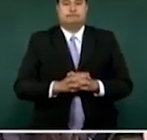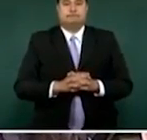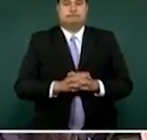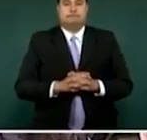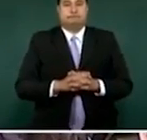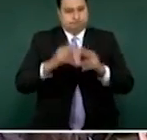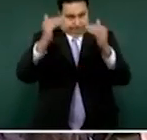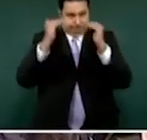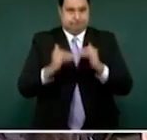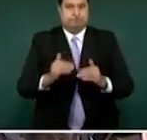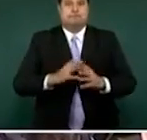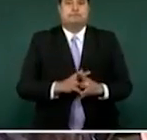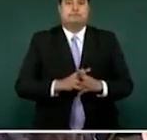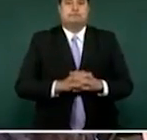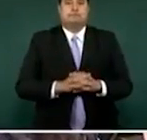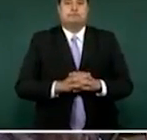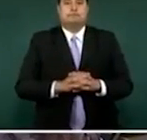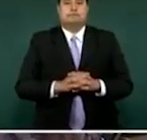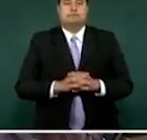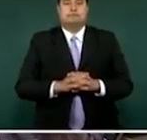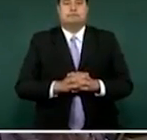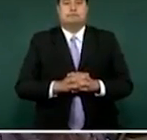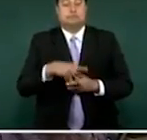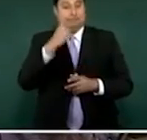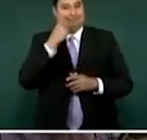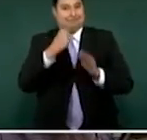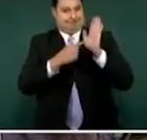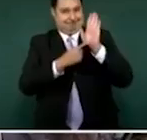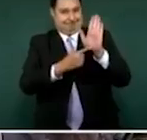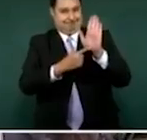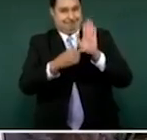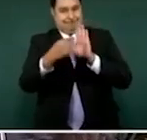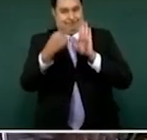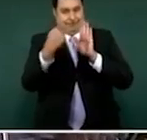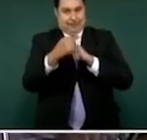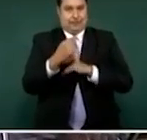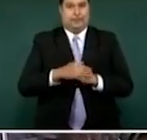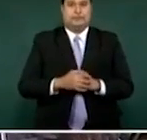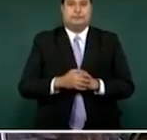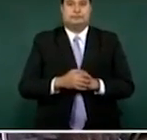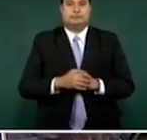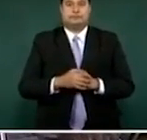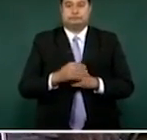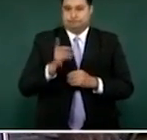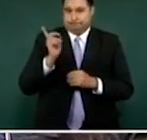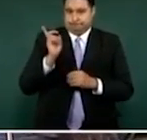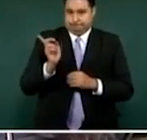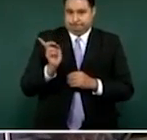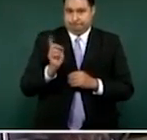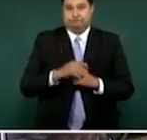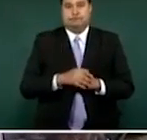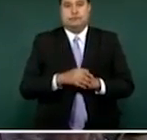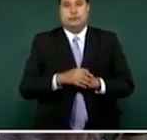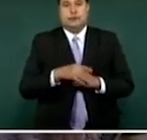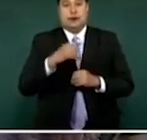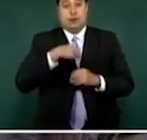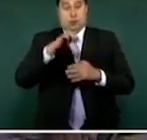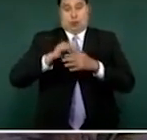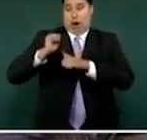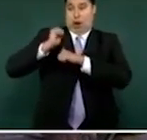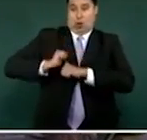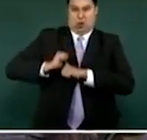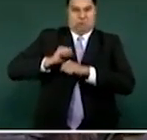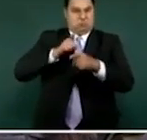La que sigue. Aquí lo que podemos vislumbrar es que de agresiones a autoridades,